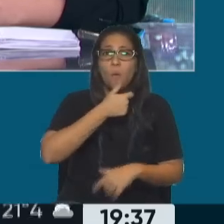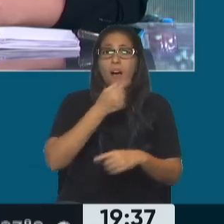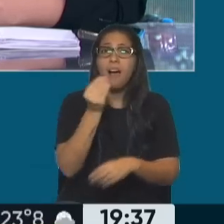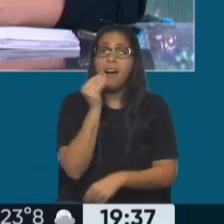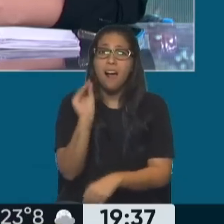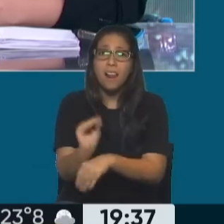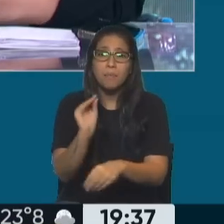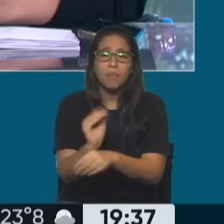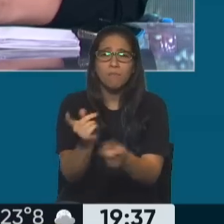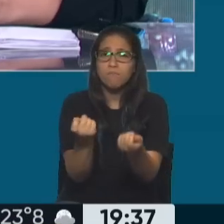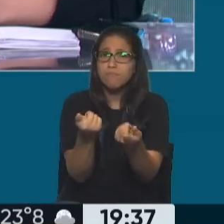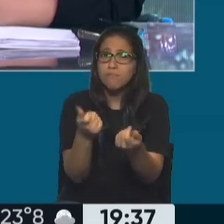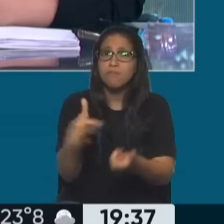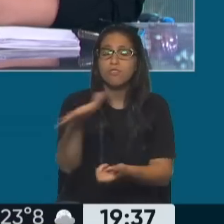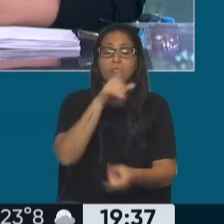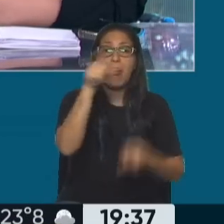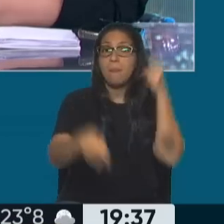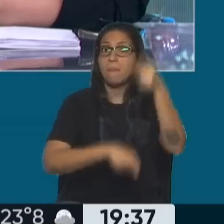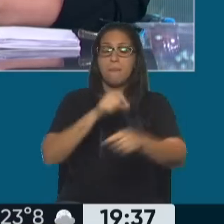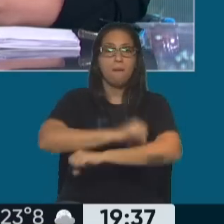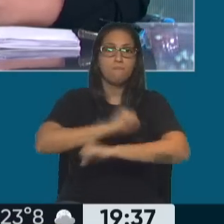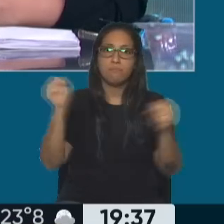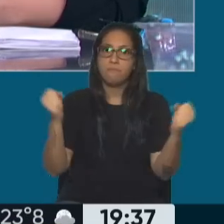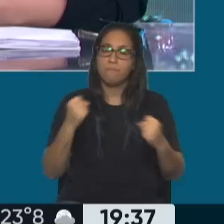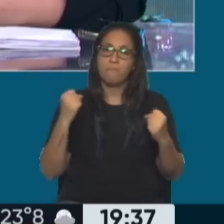de alimentos, así que por supuesto estos bombardeos impactan y muy fuerte en esta región.